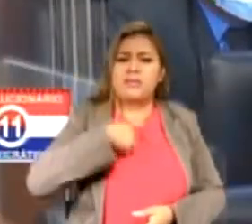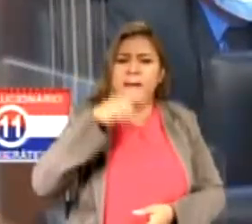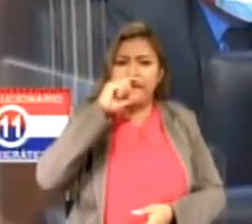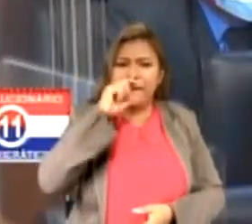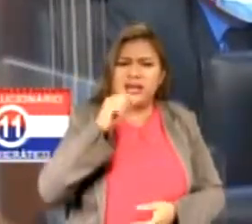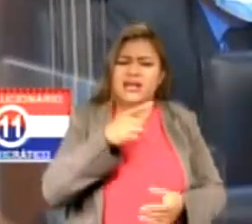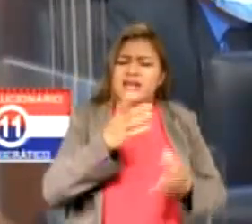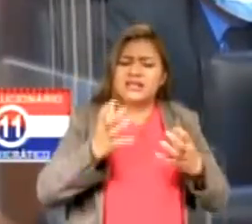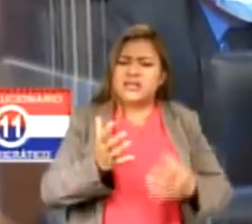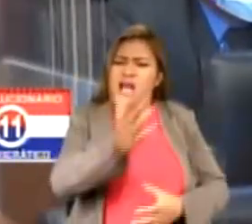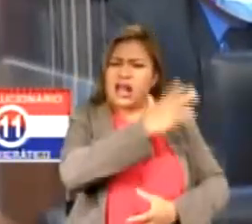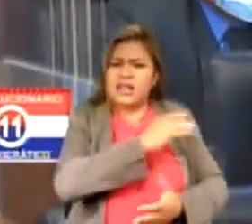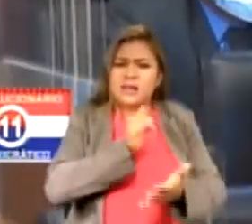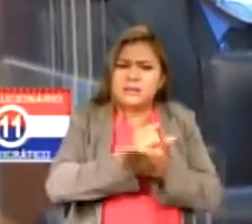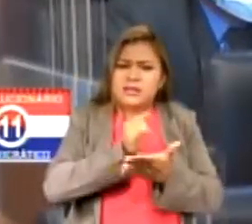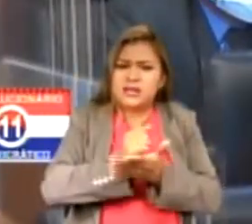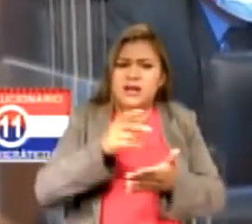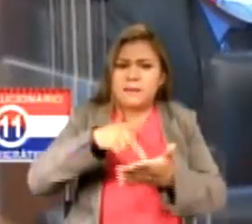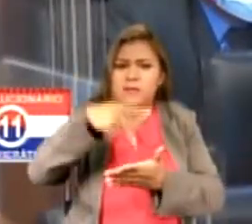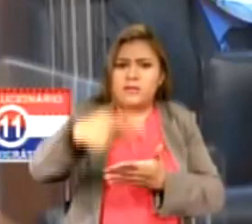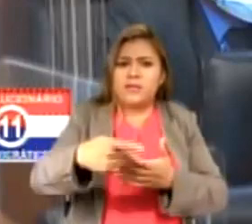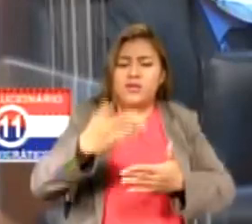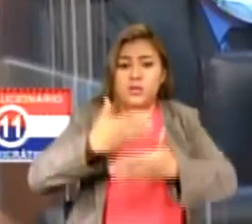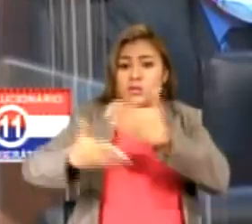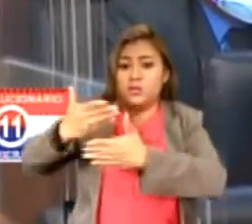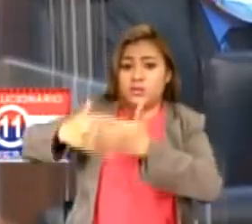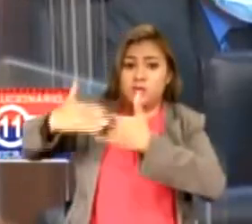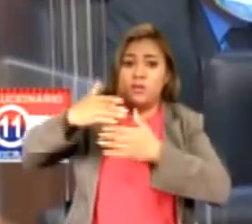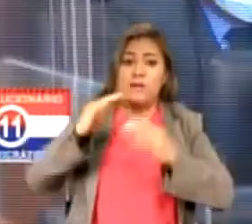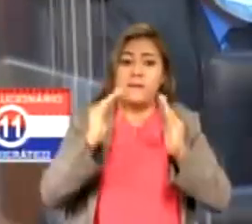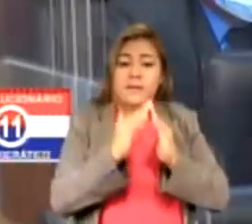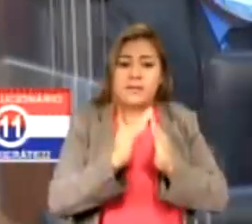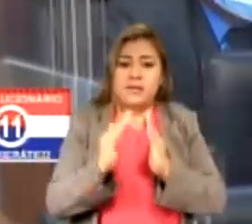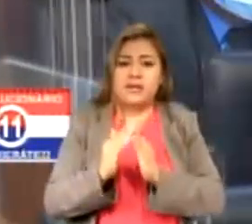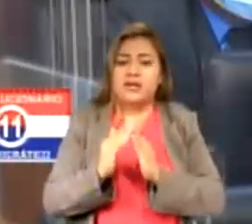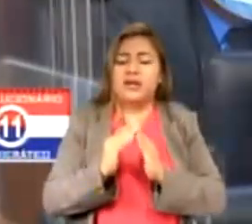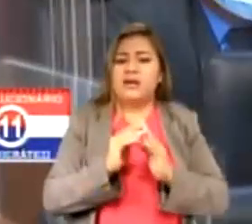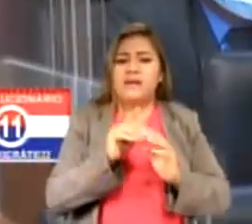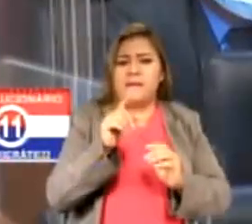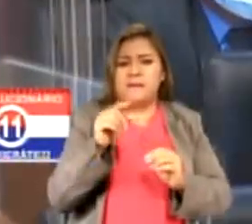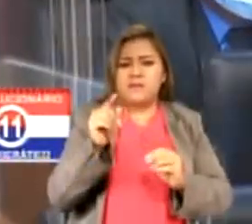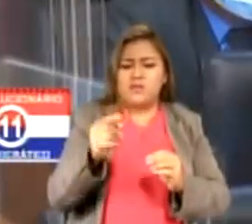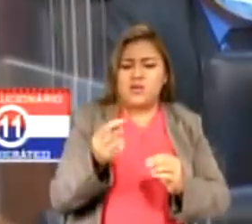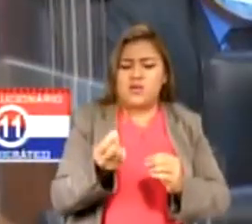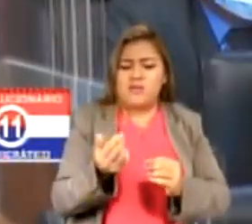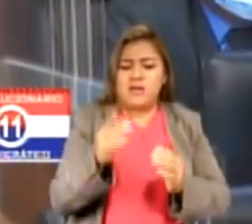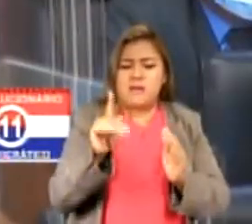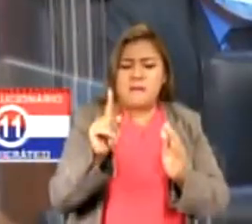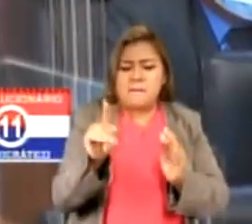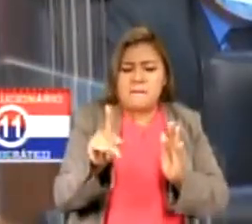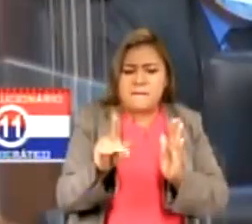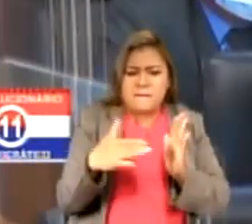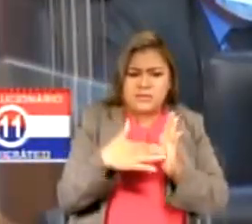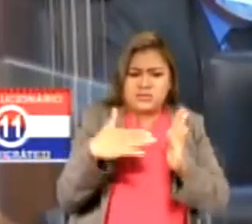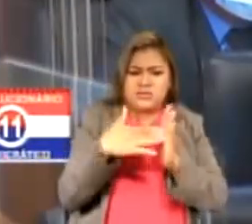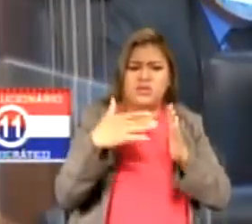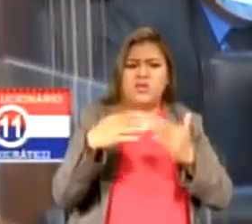programa de la construcción de viviendas, que desembolsaron millones de dólares y no construyeron ni una